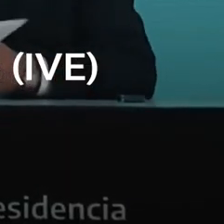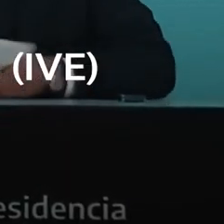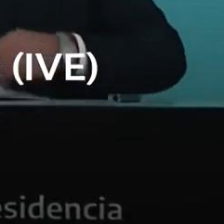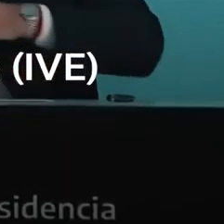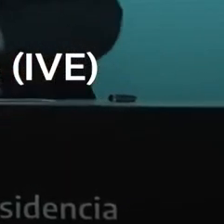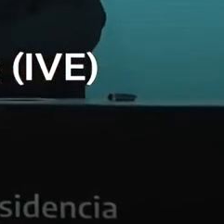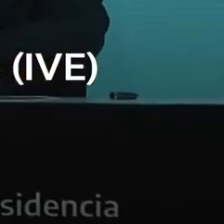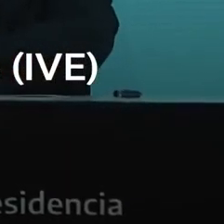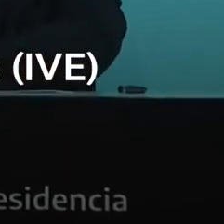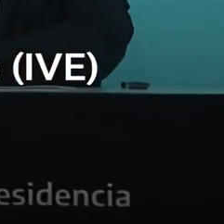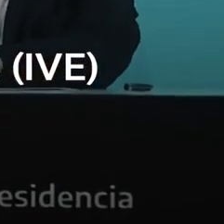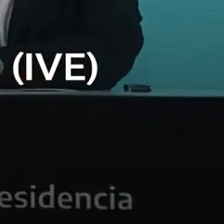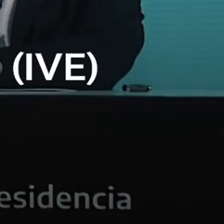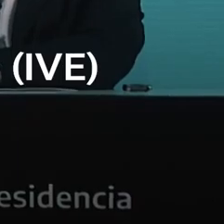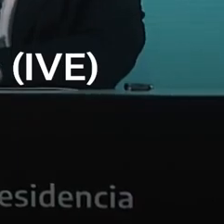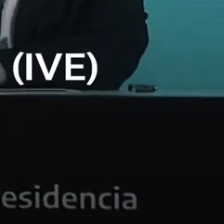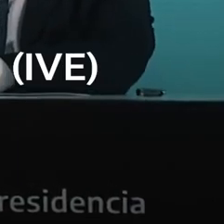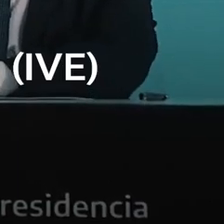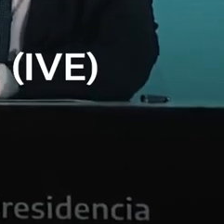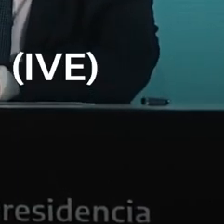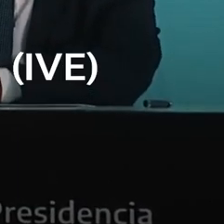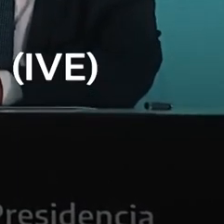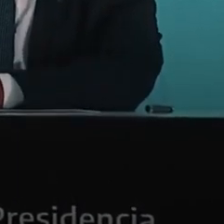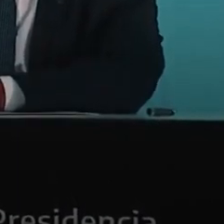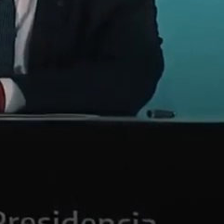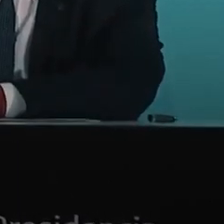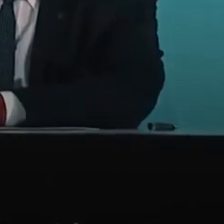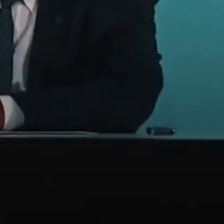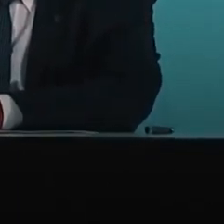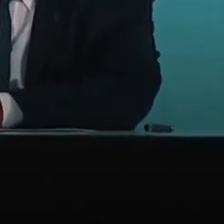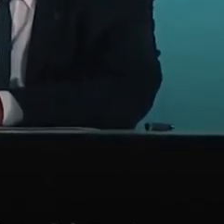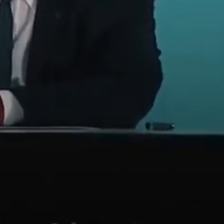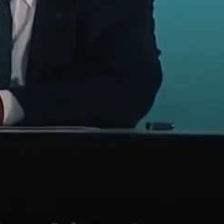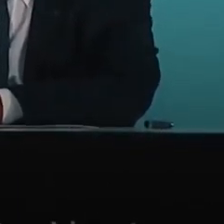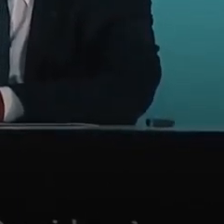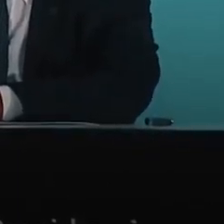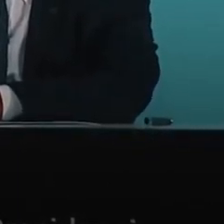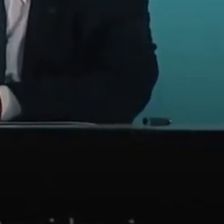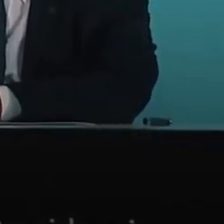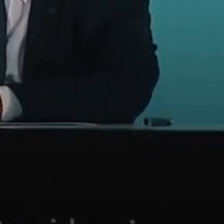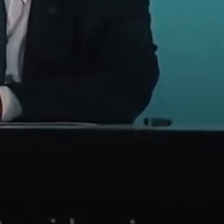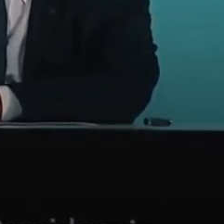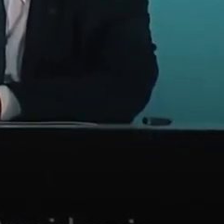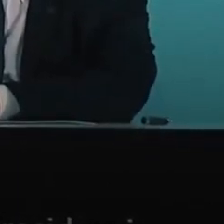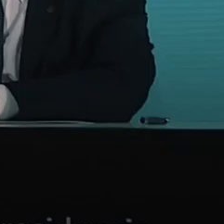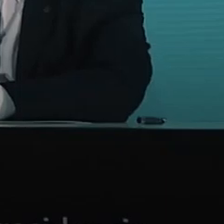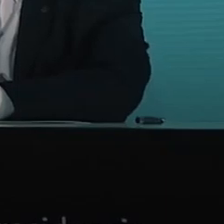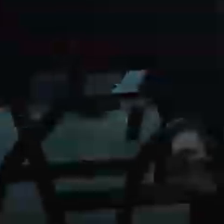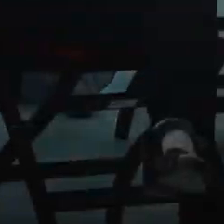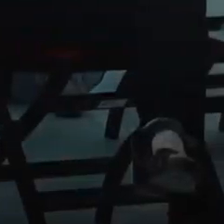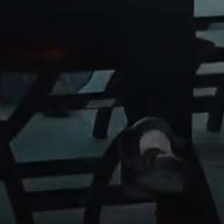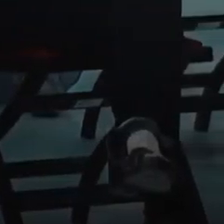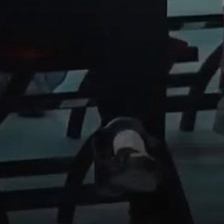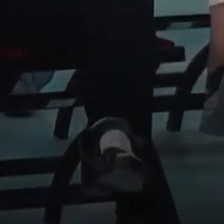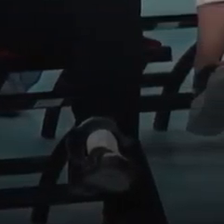27.611 de cuidado integral de la salud durante el embarazo y la primera infancia, hitos en la historia de los